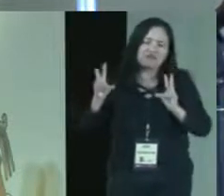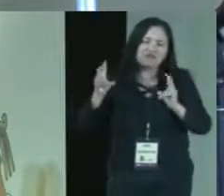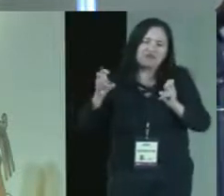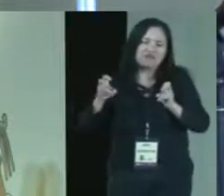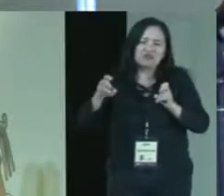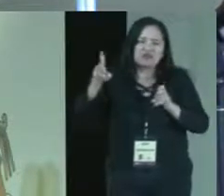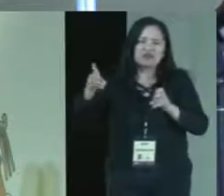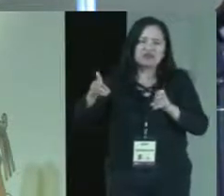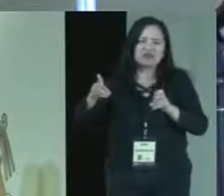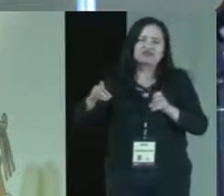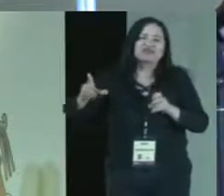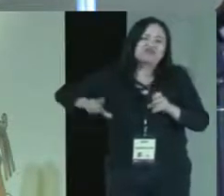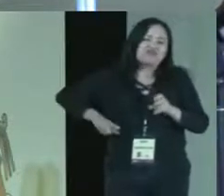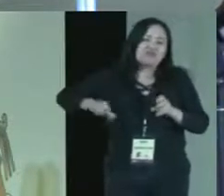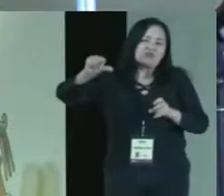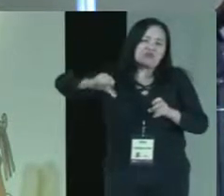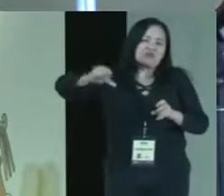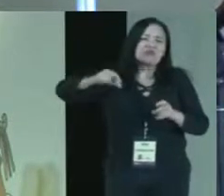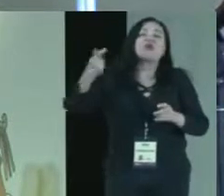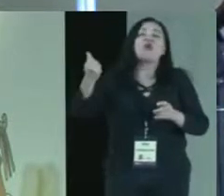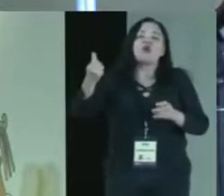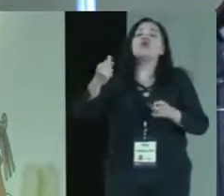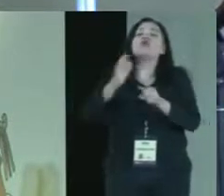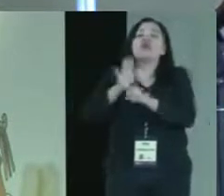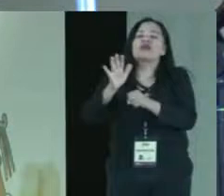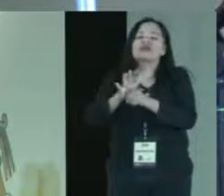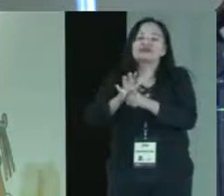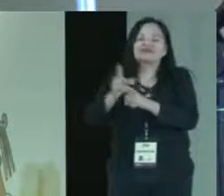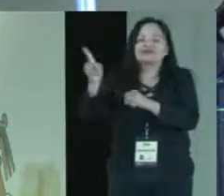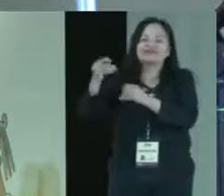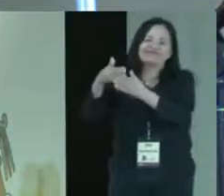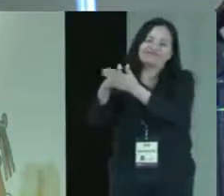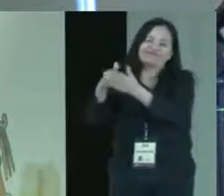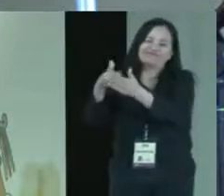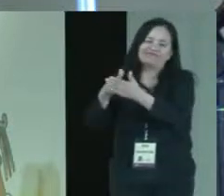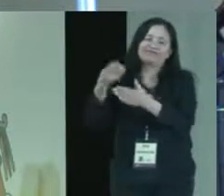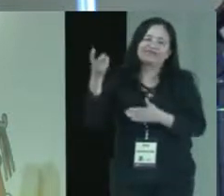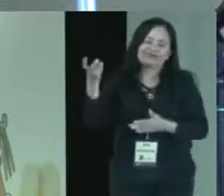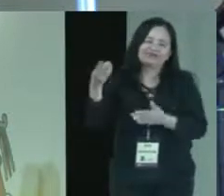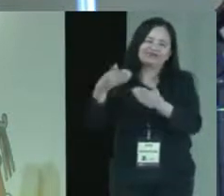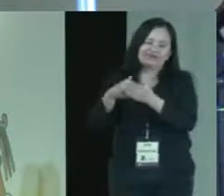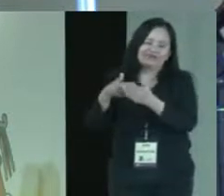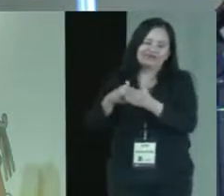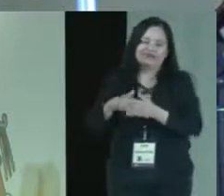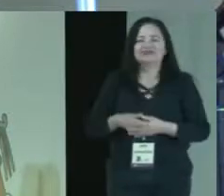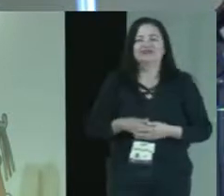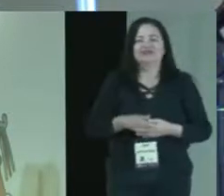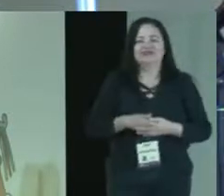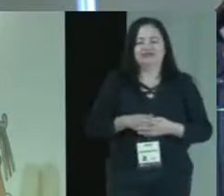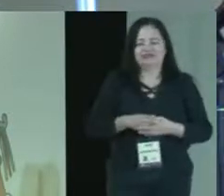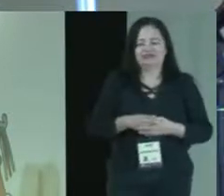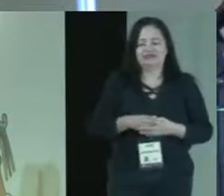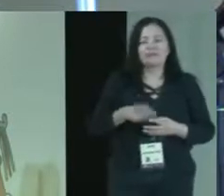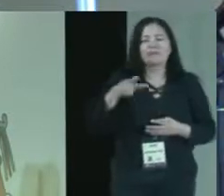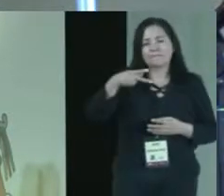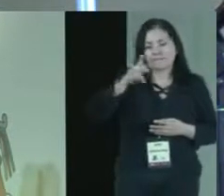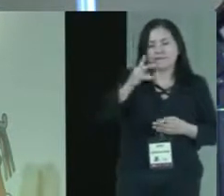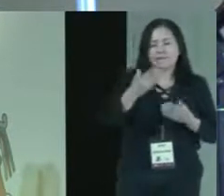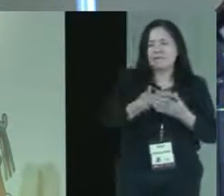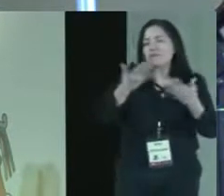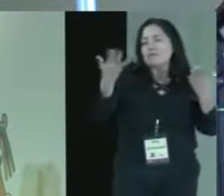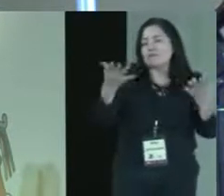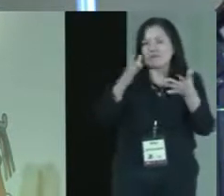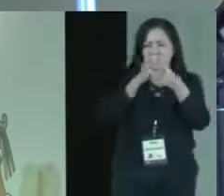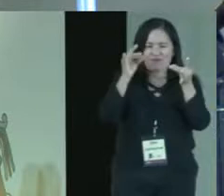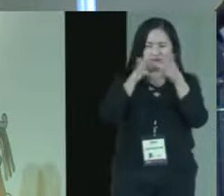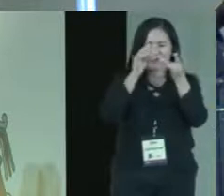las deficiencias del gobierno actual. Ahí se ha limitado su papel. Pero voy a decir algo respecto al